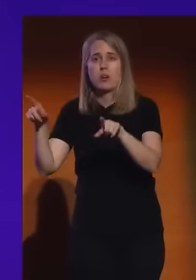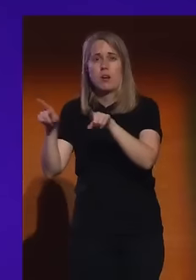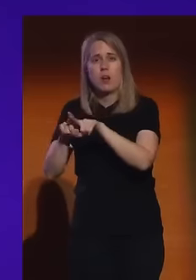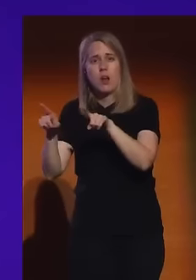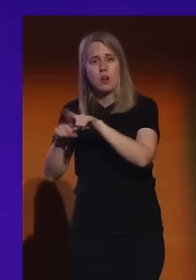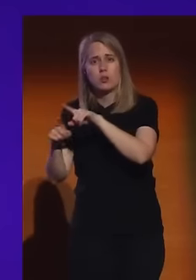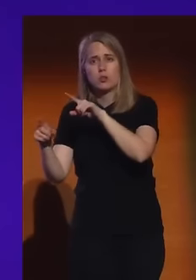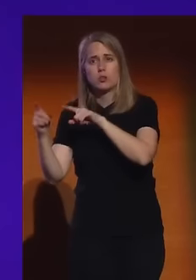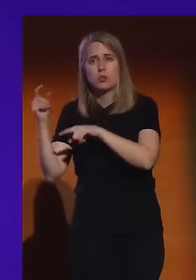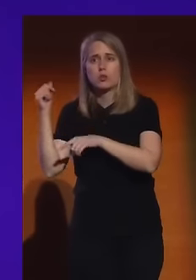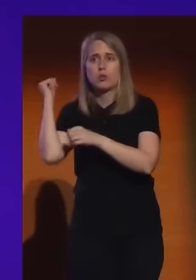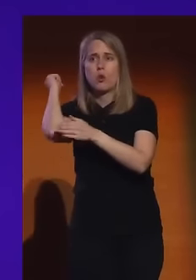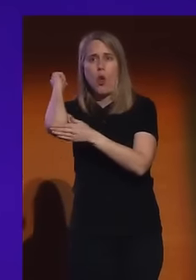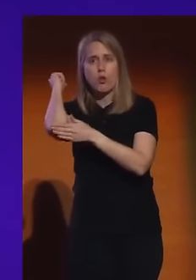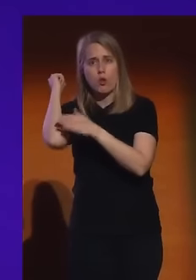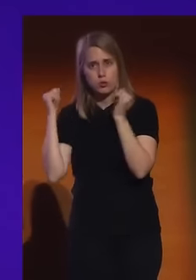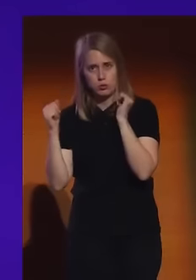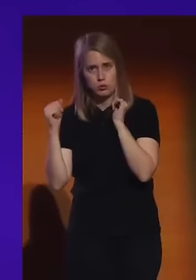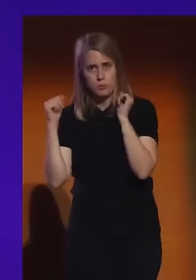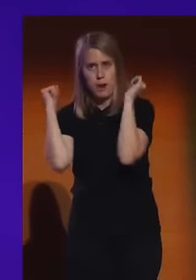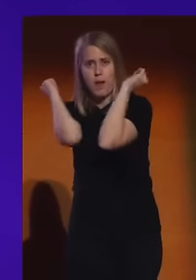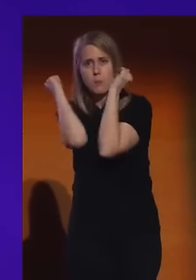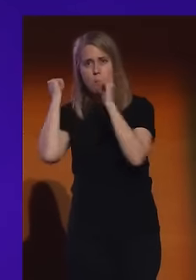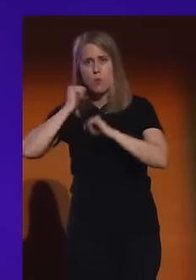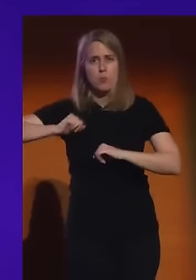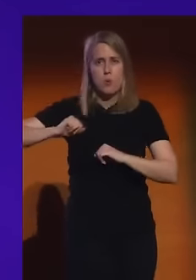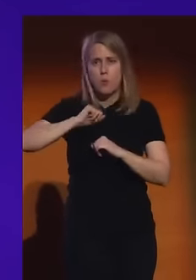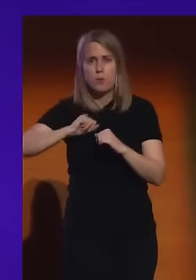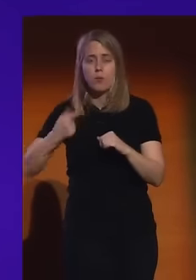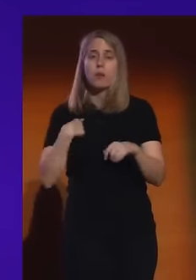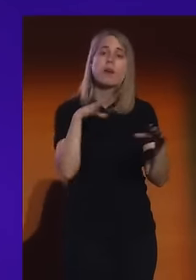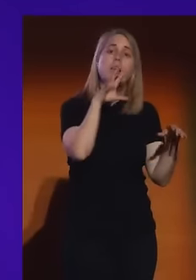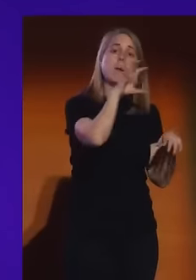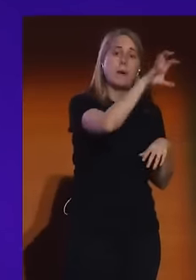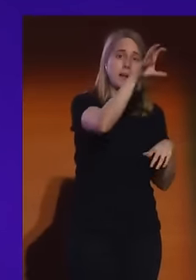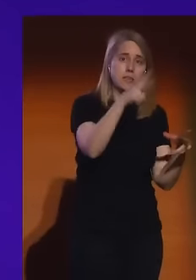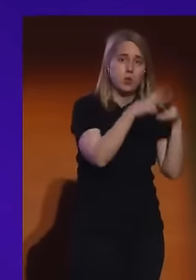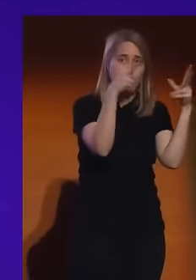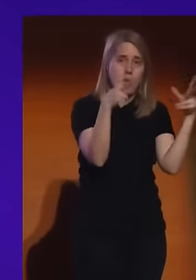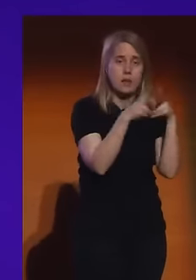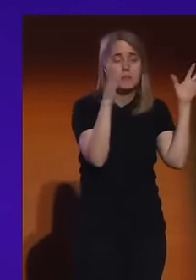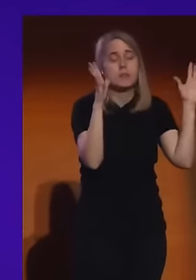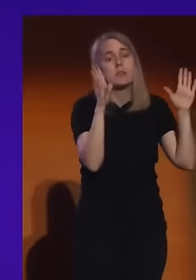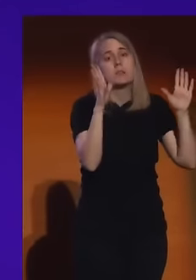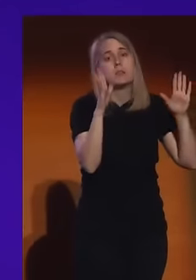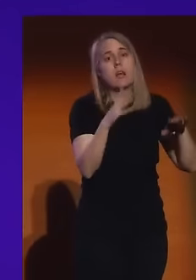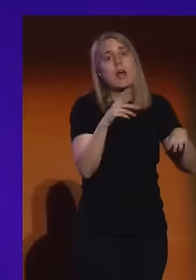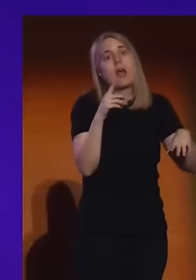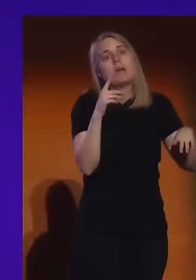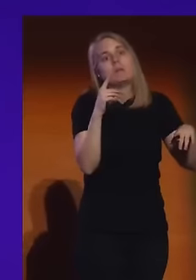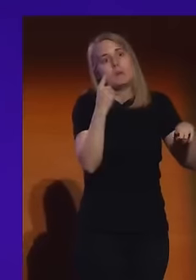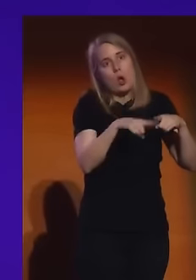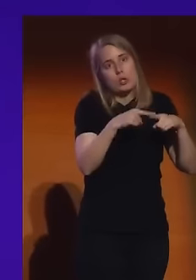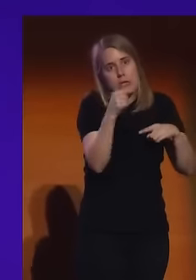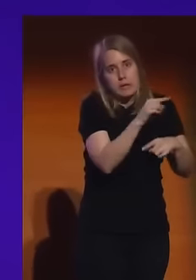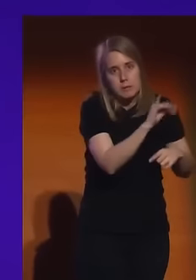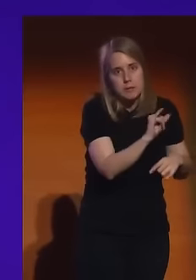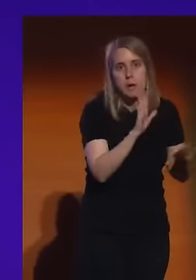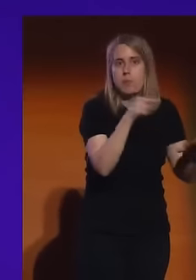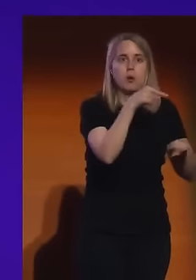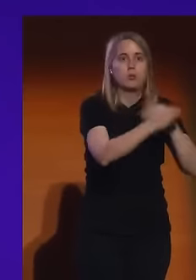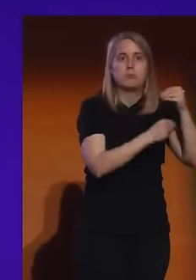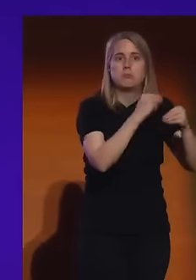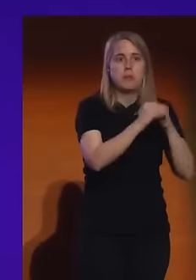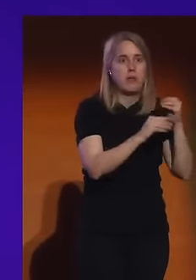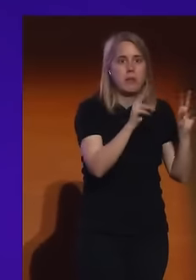codos para darse codazos y que los países socialistas al menos y con todos sus defectos eso no